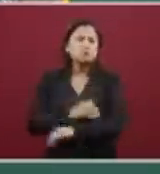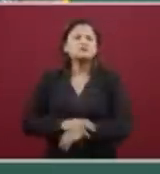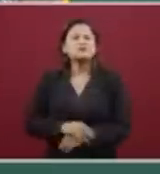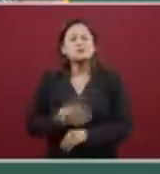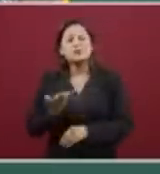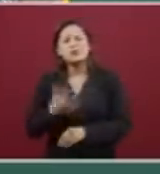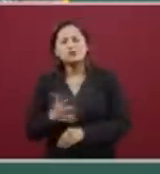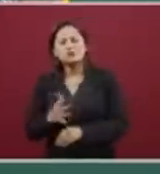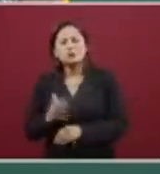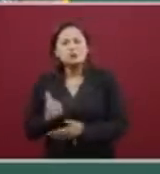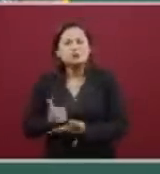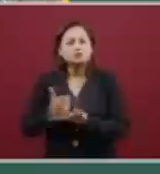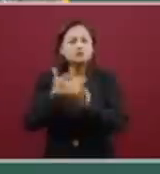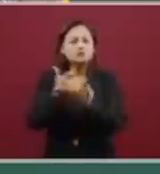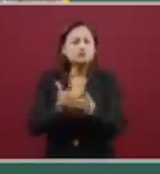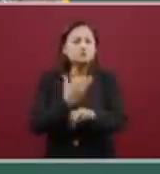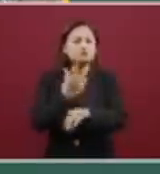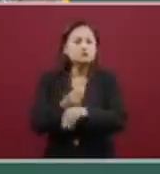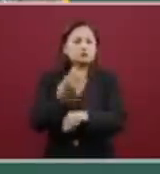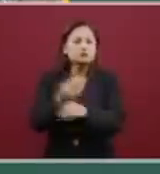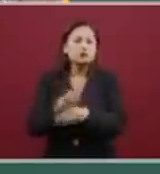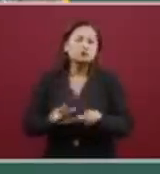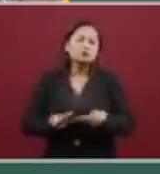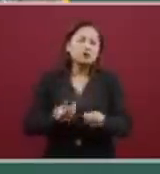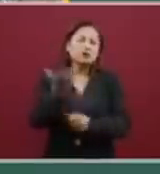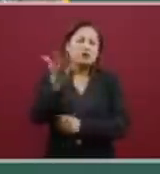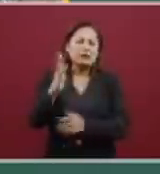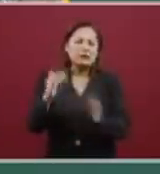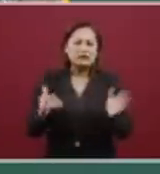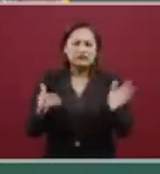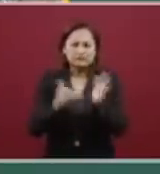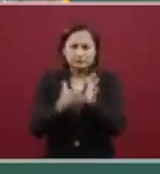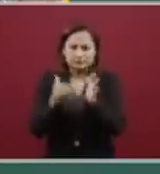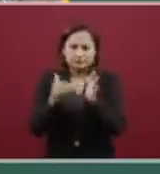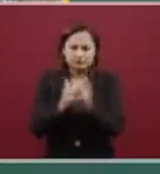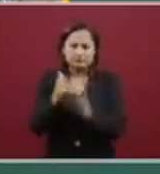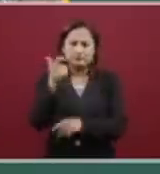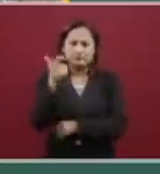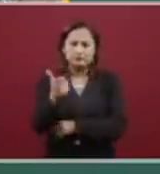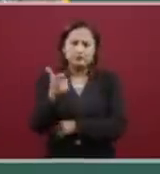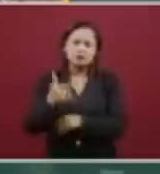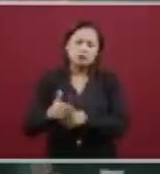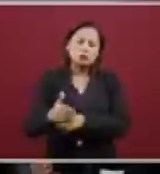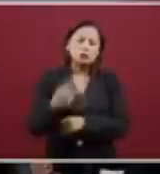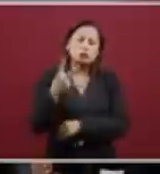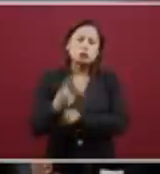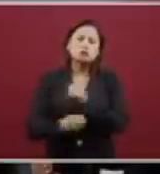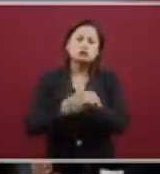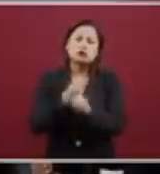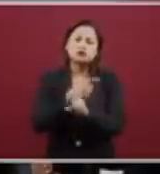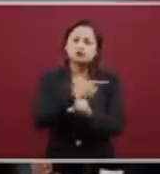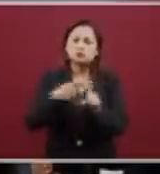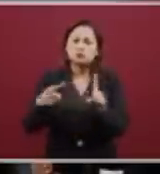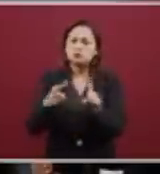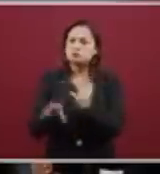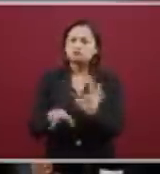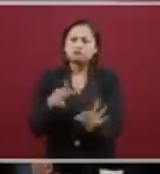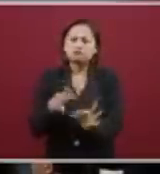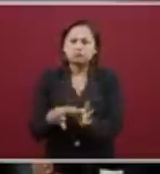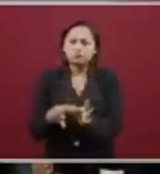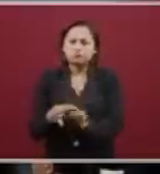millones de pesos y será ejecutado por el cuerpo de ingenieros en dos años y medio quiero hacer mención